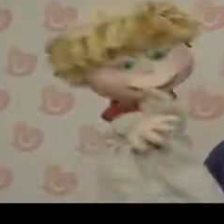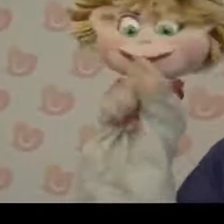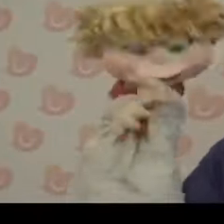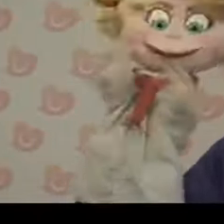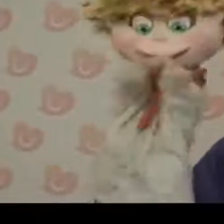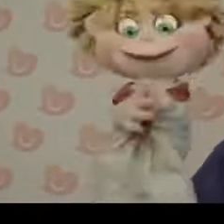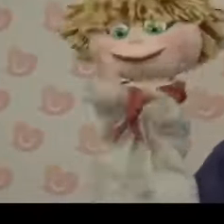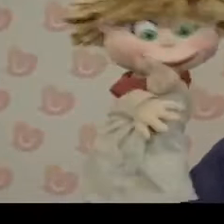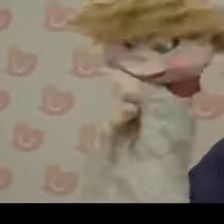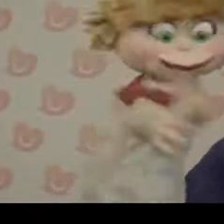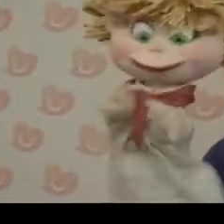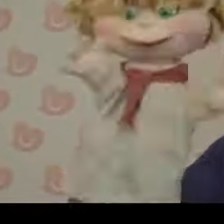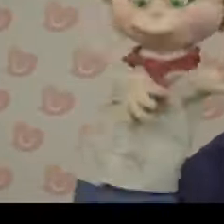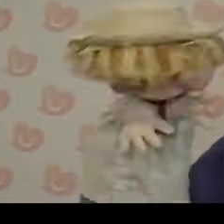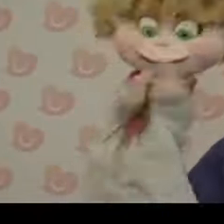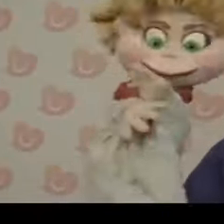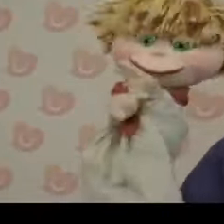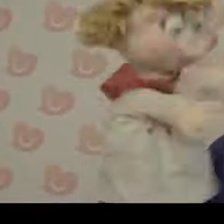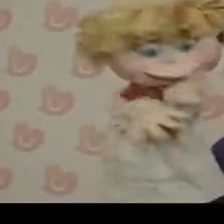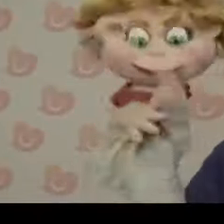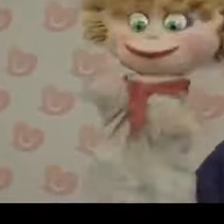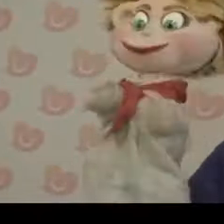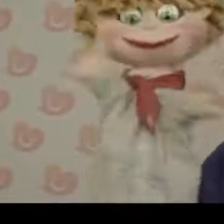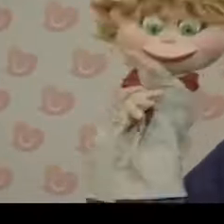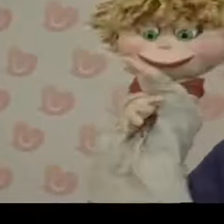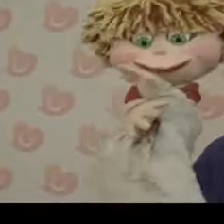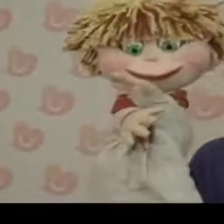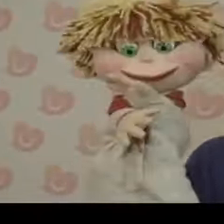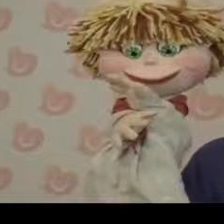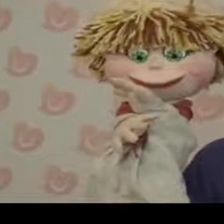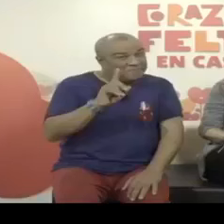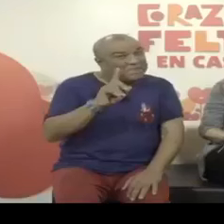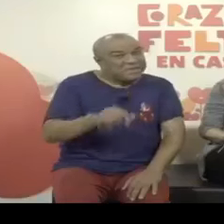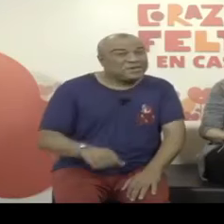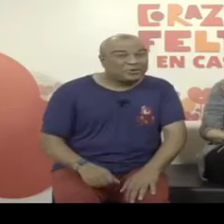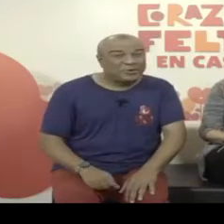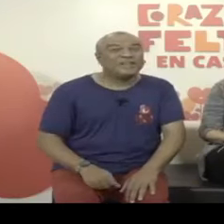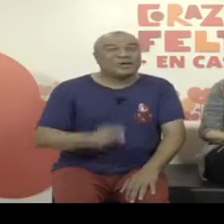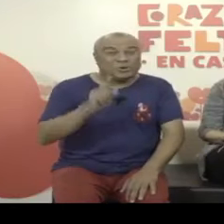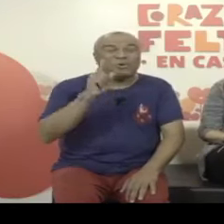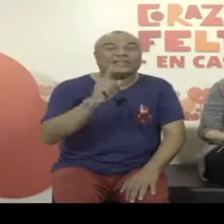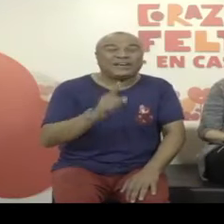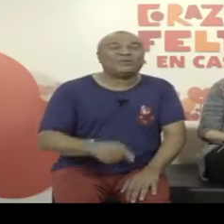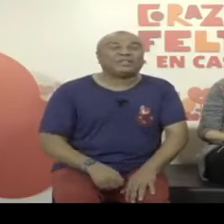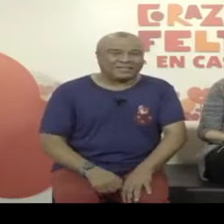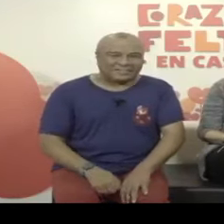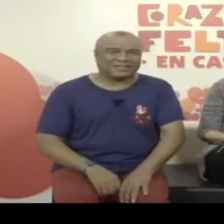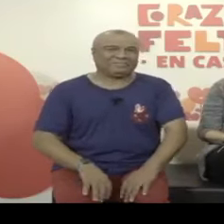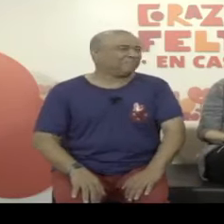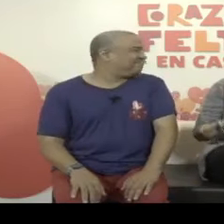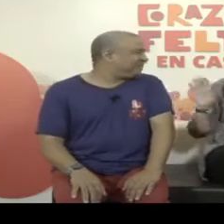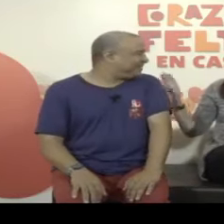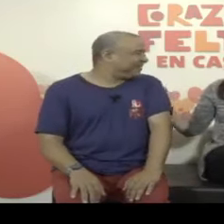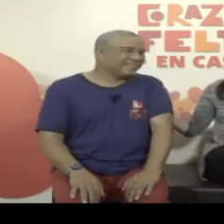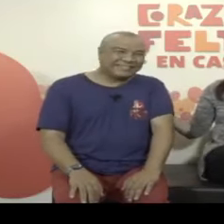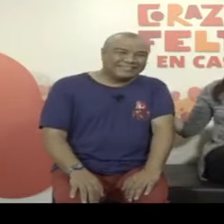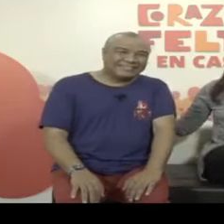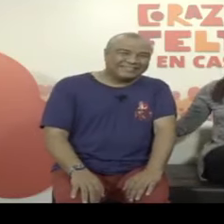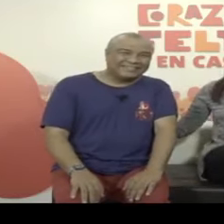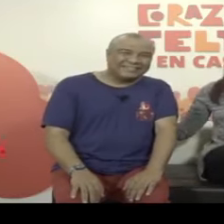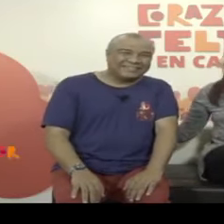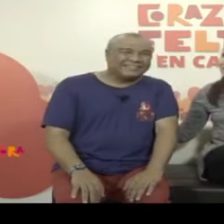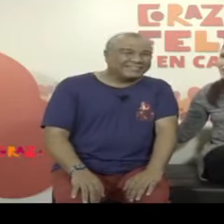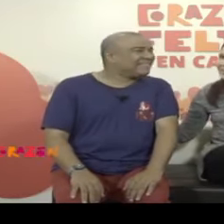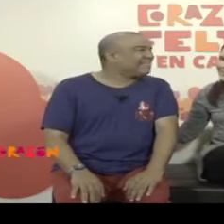la actriz titiritera que me da vida a mí, Pelusín del Monte. Sí. Y yo soy Rubén Darío Salazar, nuestro guionista